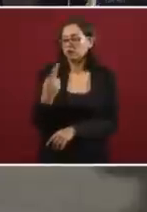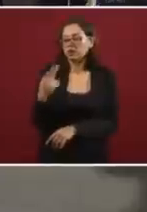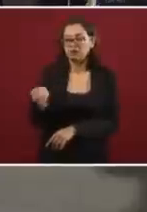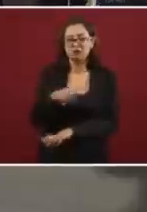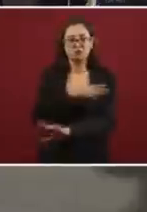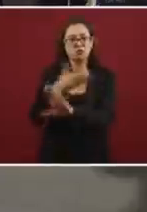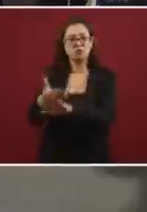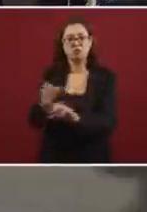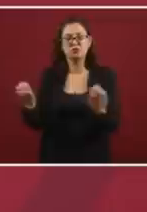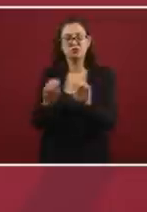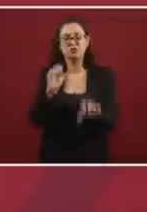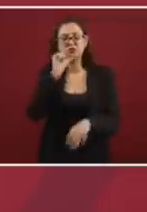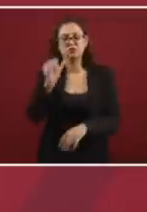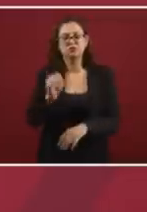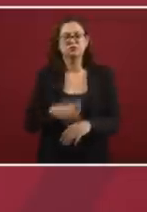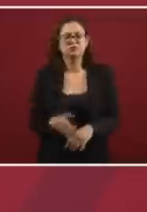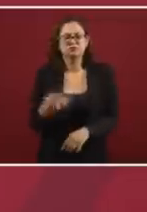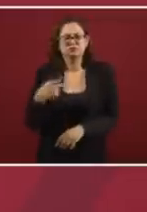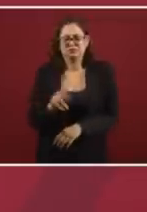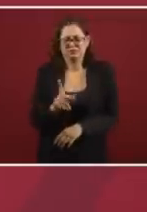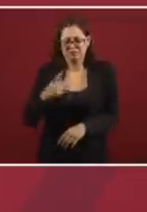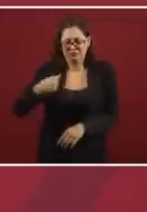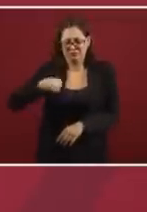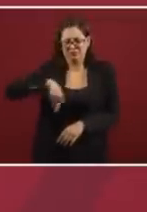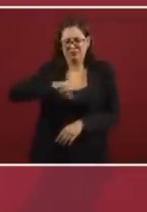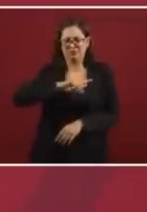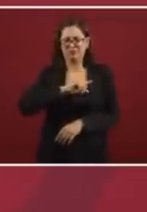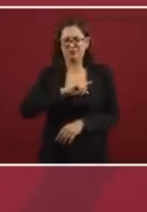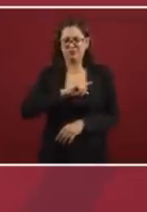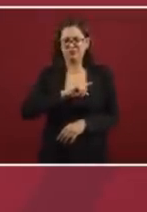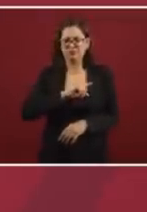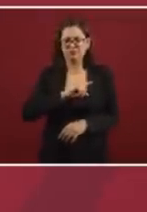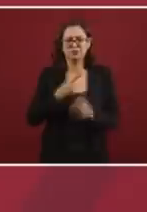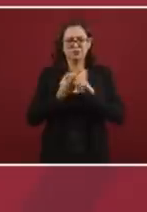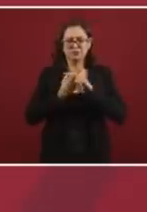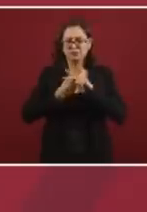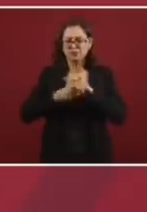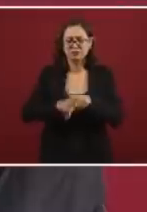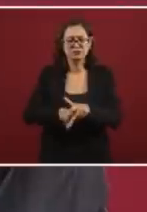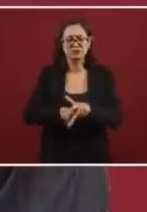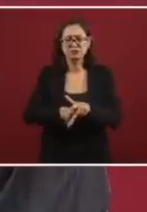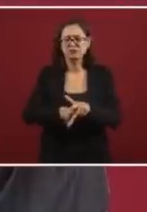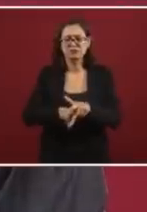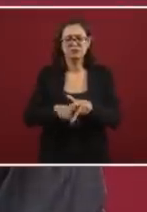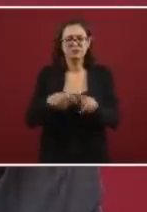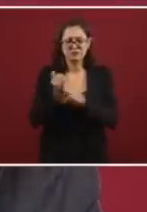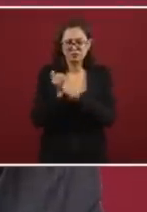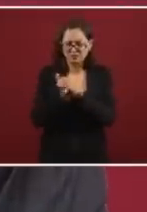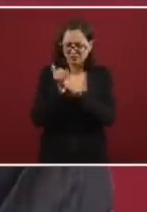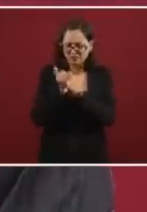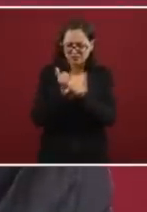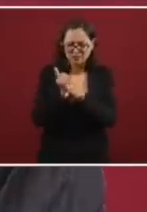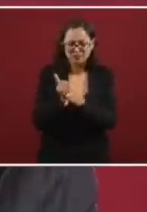que dijimos que nosotros no íbamos a iniciar ninguna esta investigación